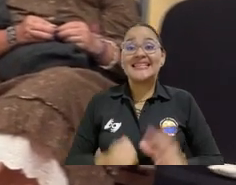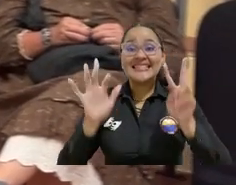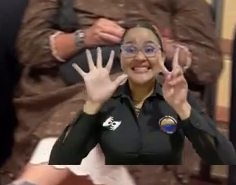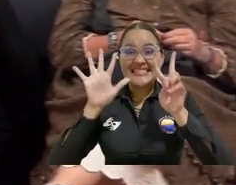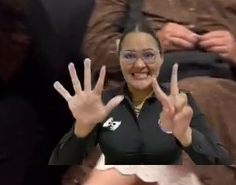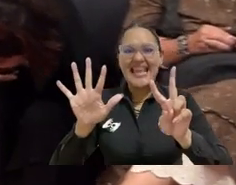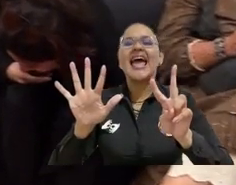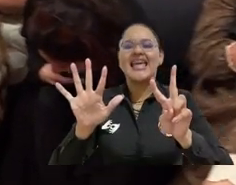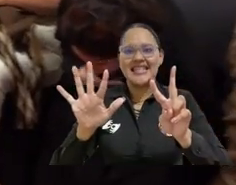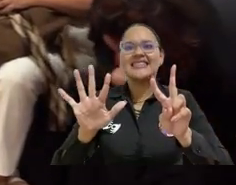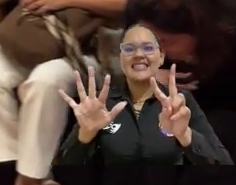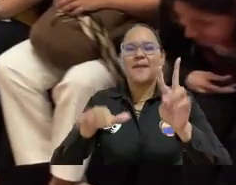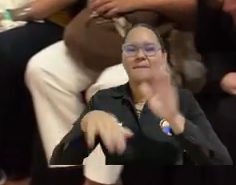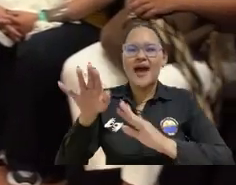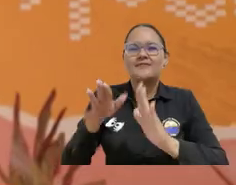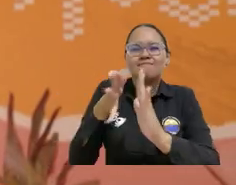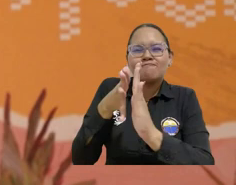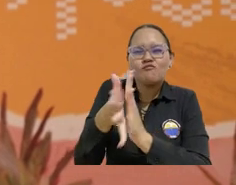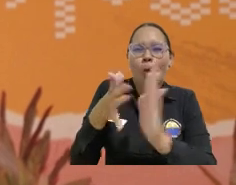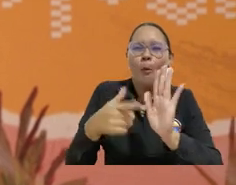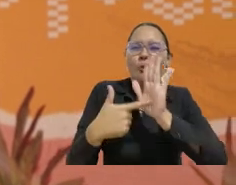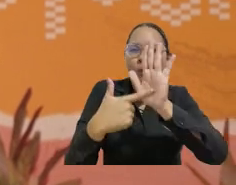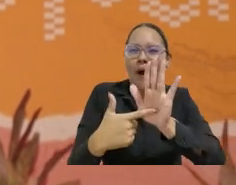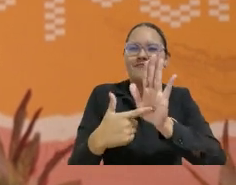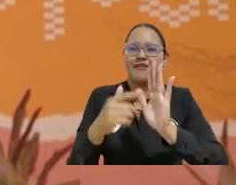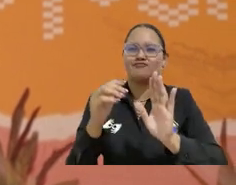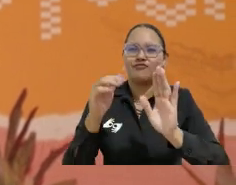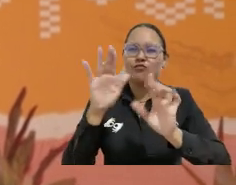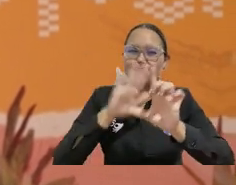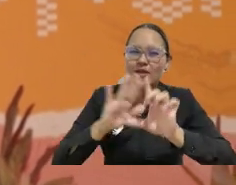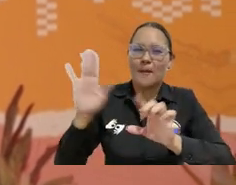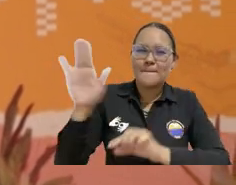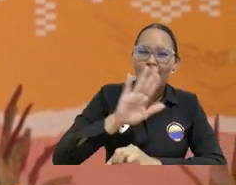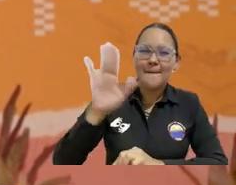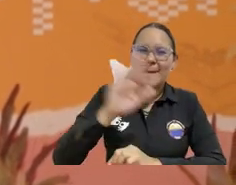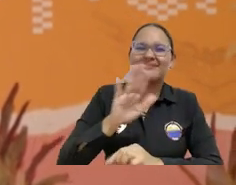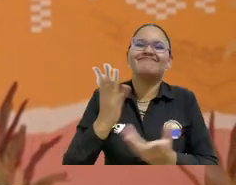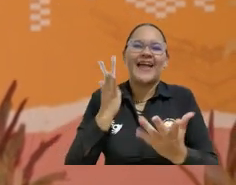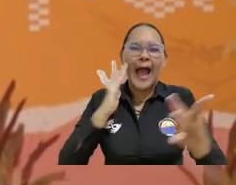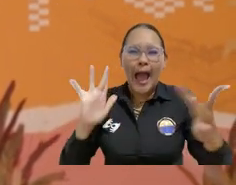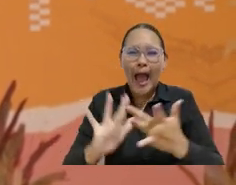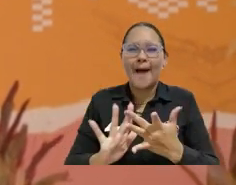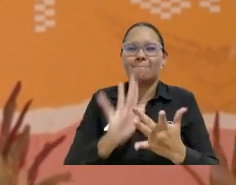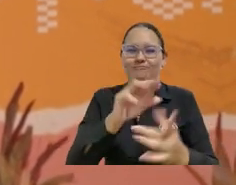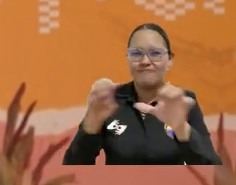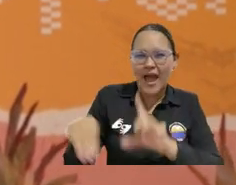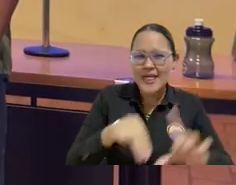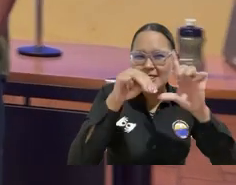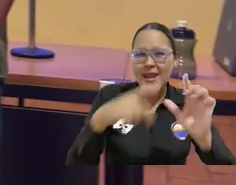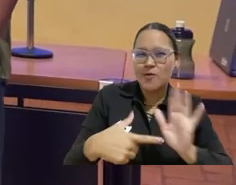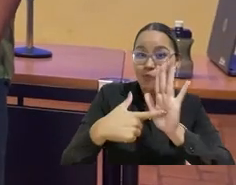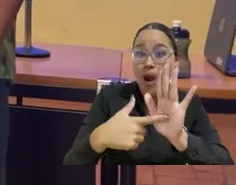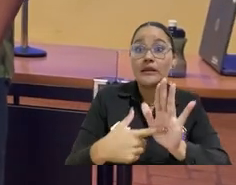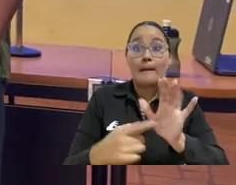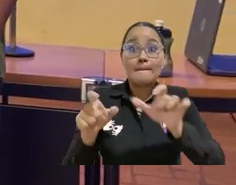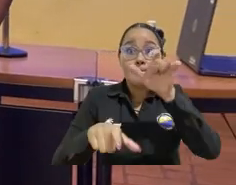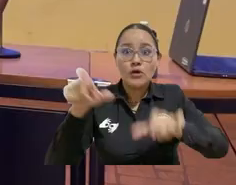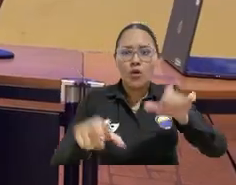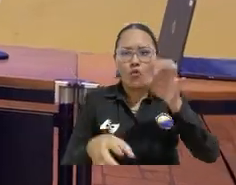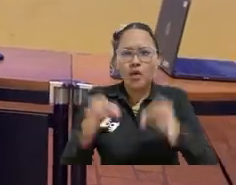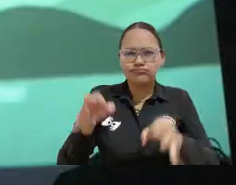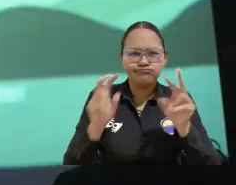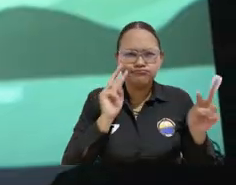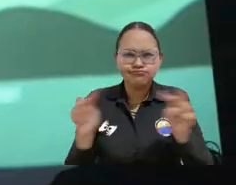Se presentaron 7 pitches que dieron cuenta de los procesos de calidad que se adelantan en las maestrías, se contó con muy